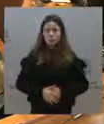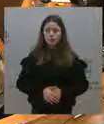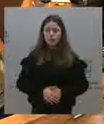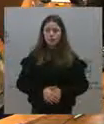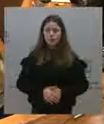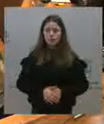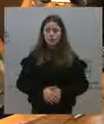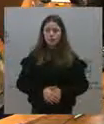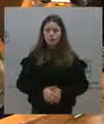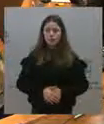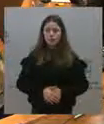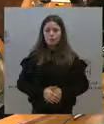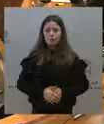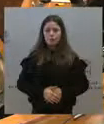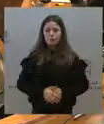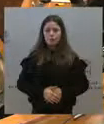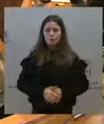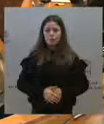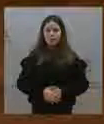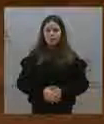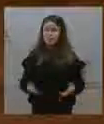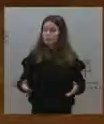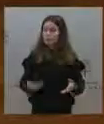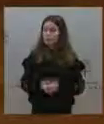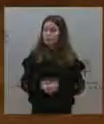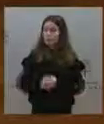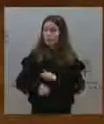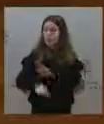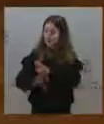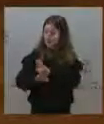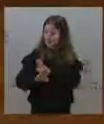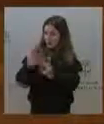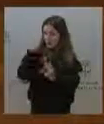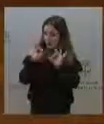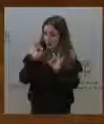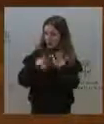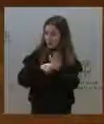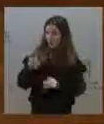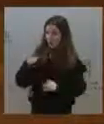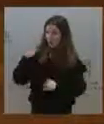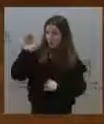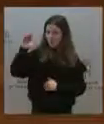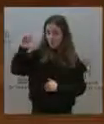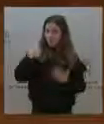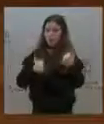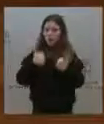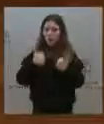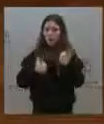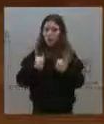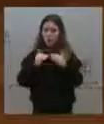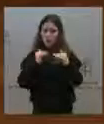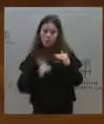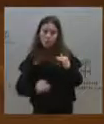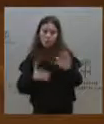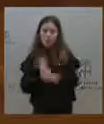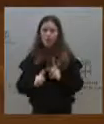Se siguen manteniendo tasas como la de puertos, que hacen menos competitivos nuestros puertos, que apenas aportan 1,1 millones